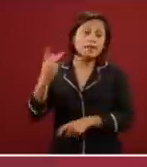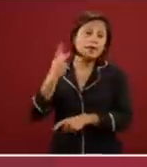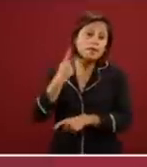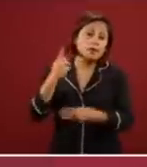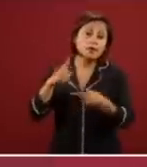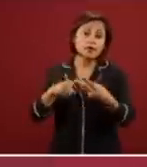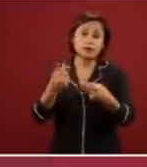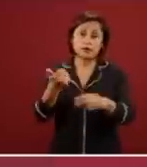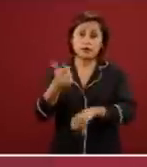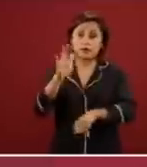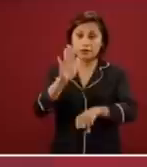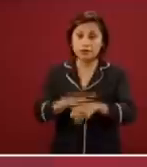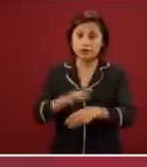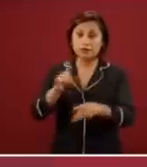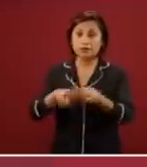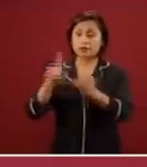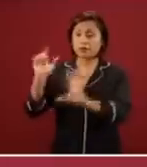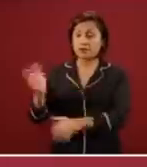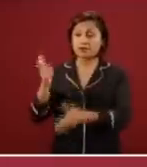menos presupuestales.